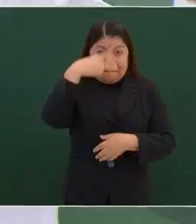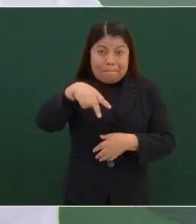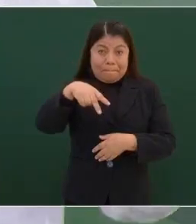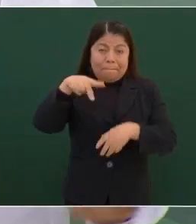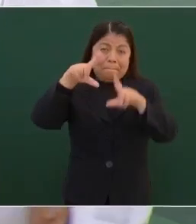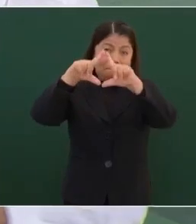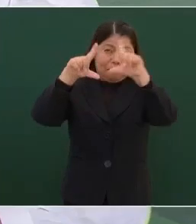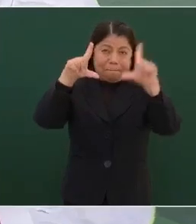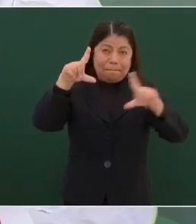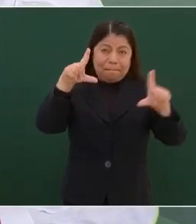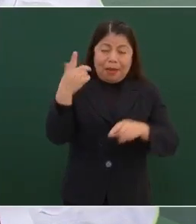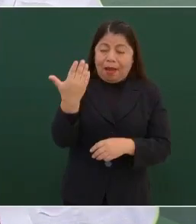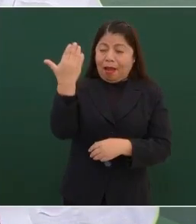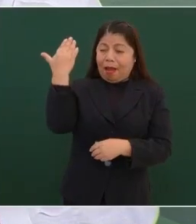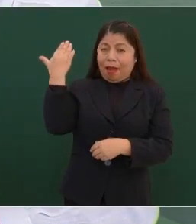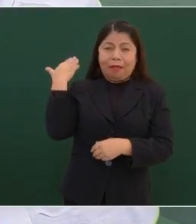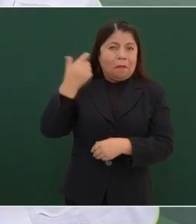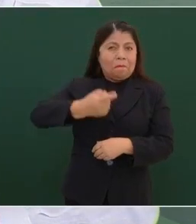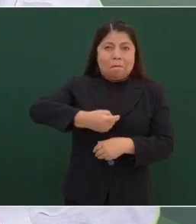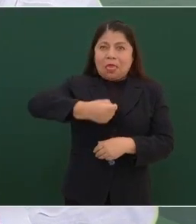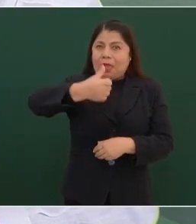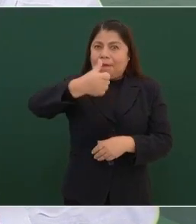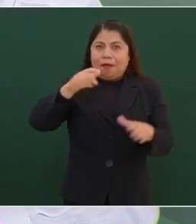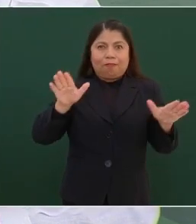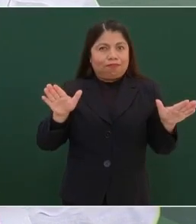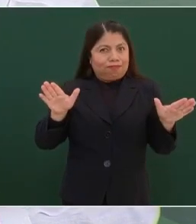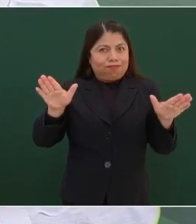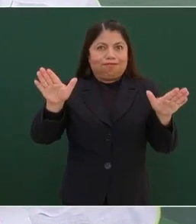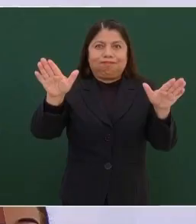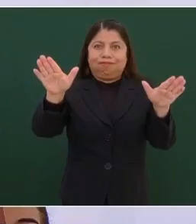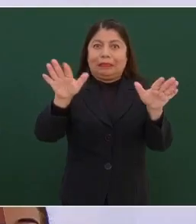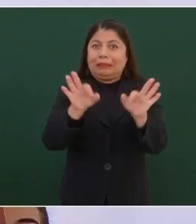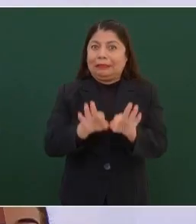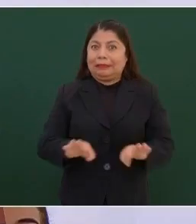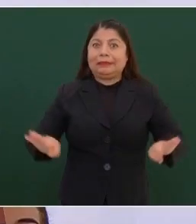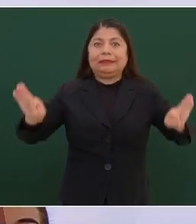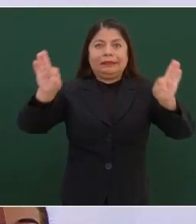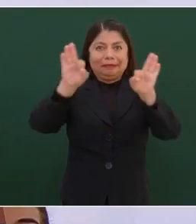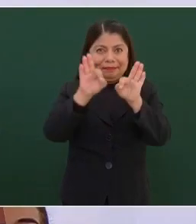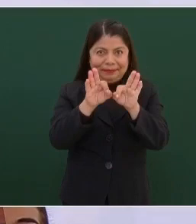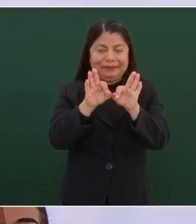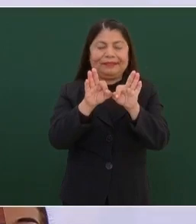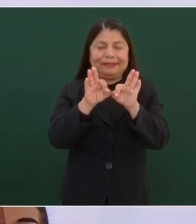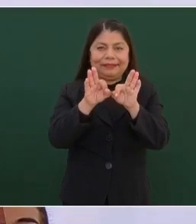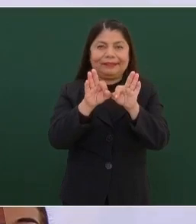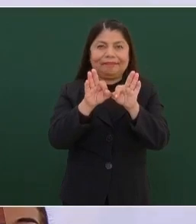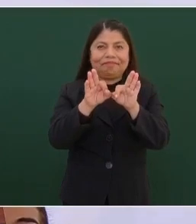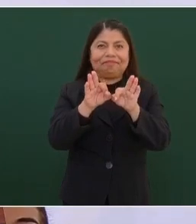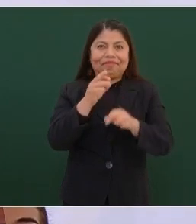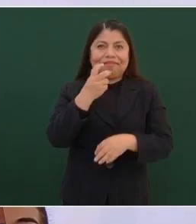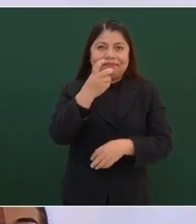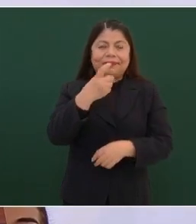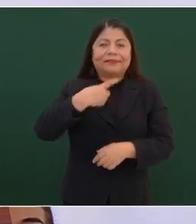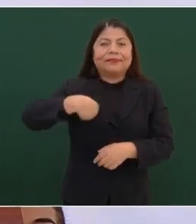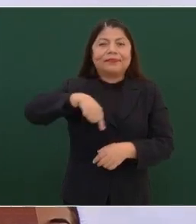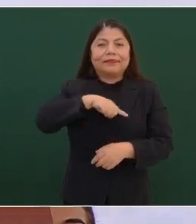más importante, y optamos por